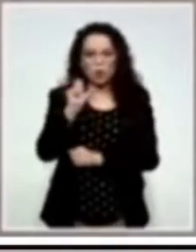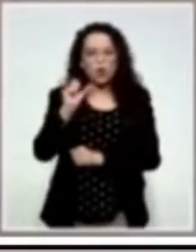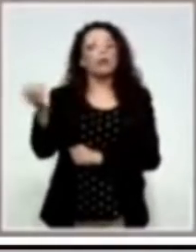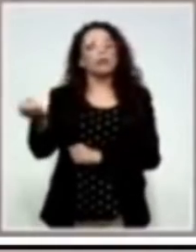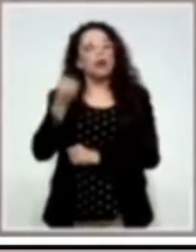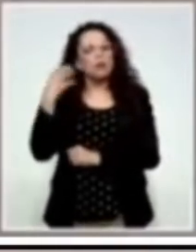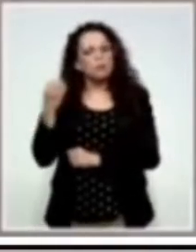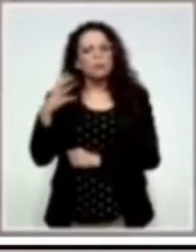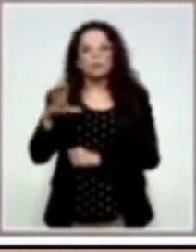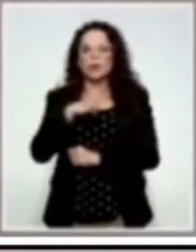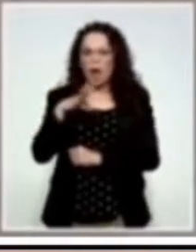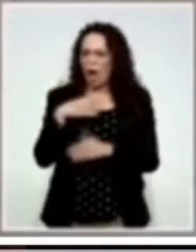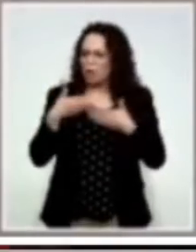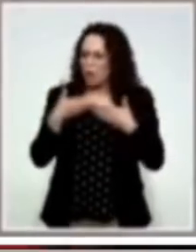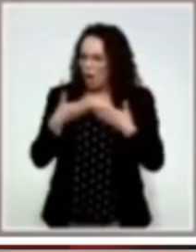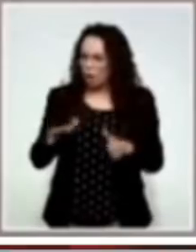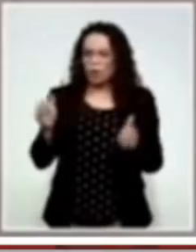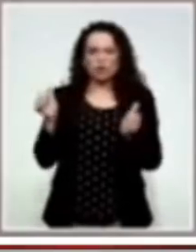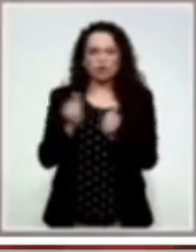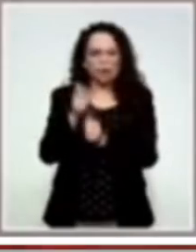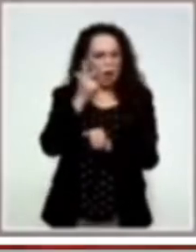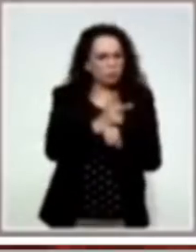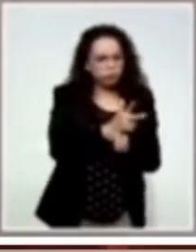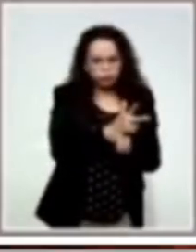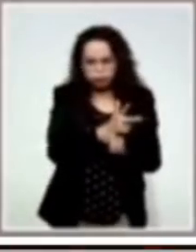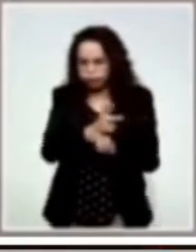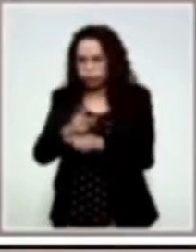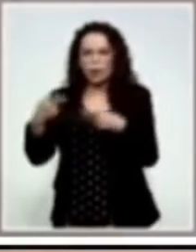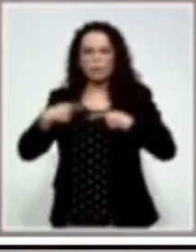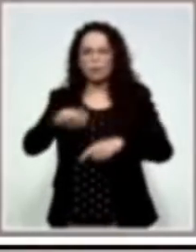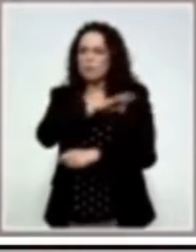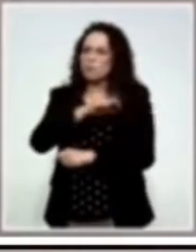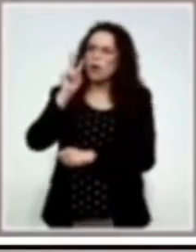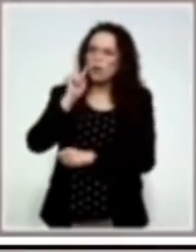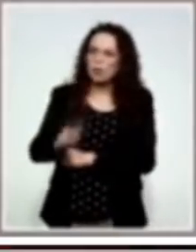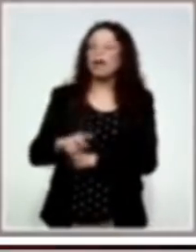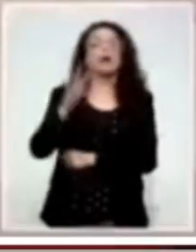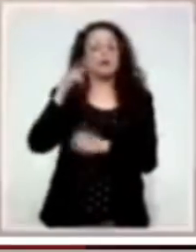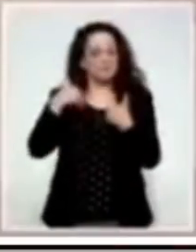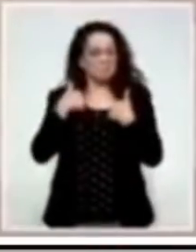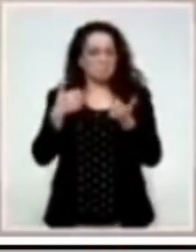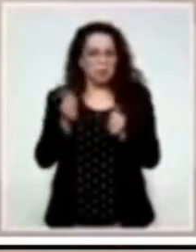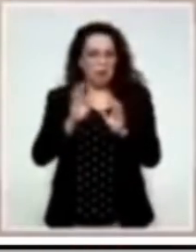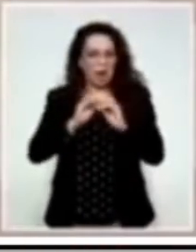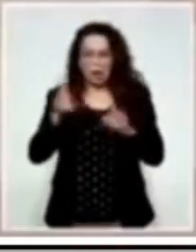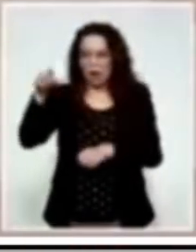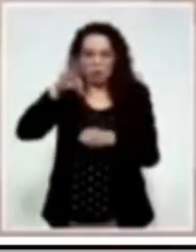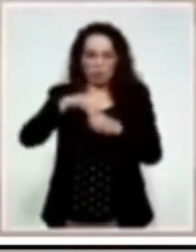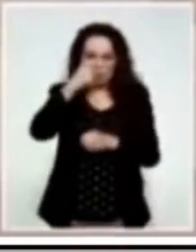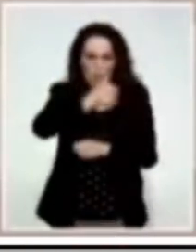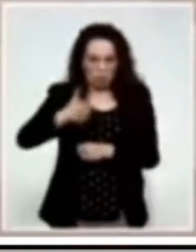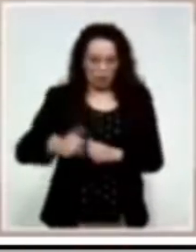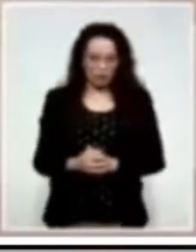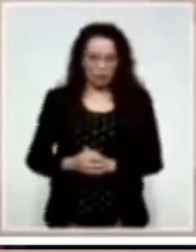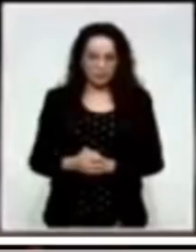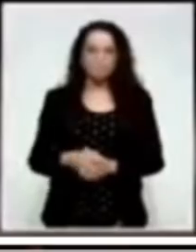televisada públicamente y donde ahí está clarísimo cómo votó cada quien. Perdón, ya nada más por último. ¿No es el